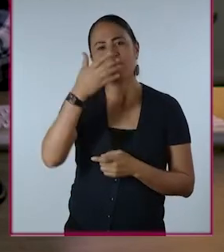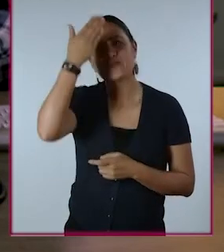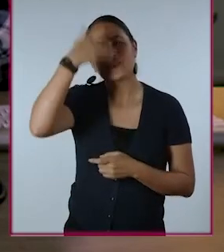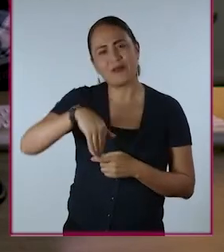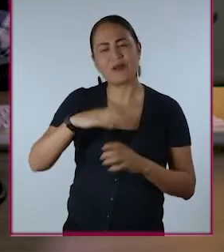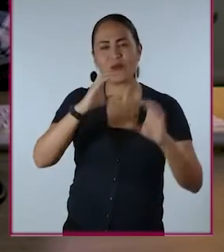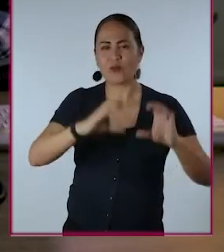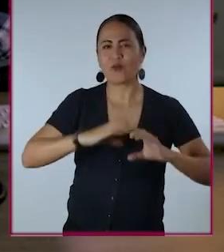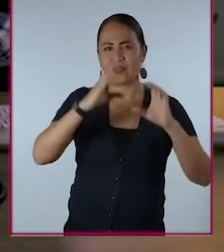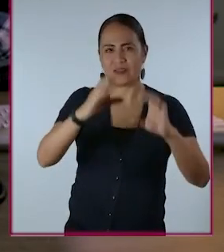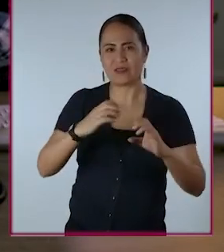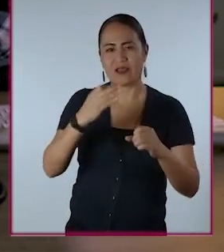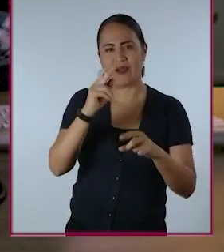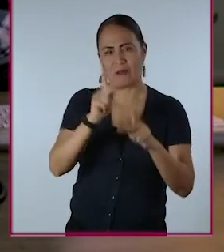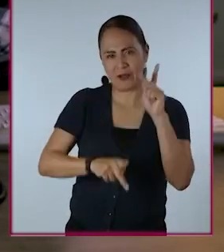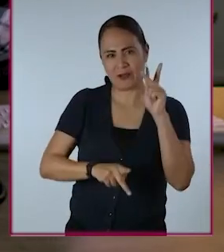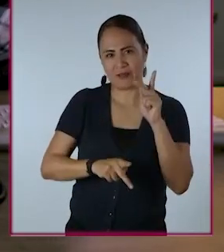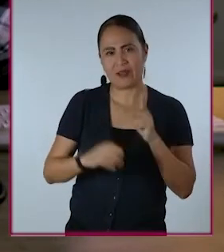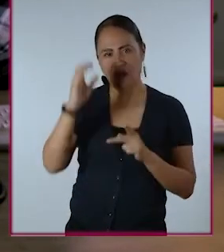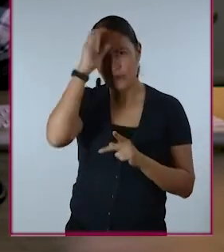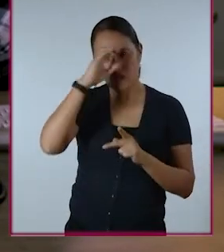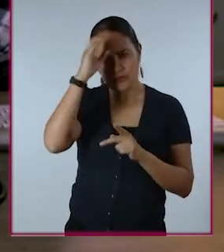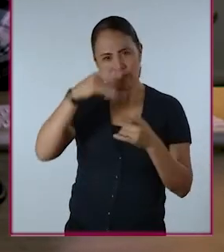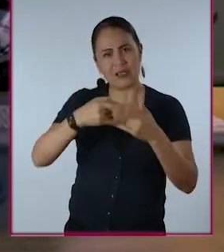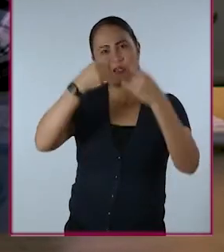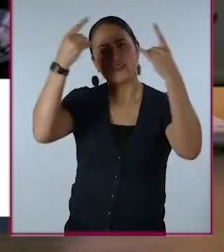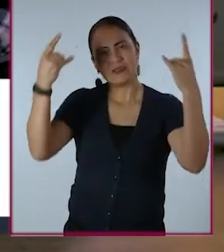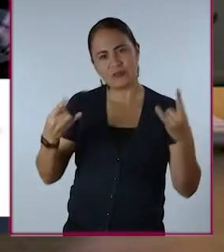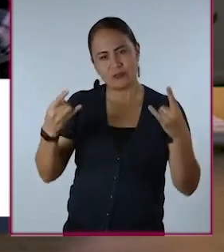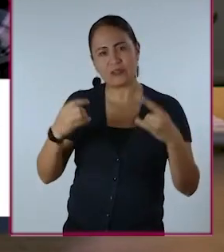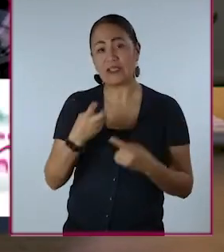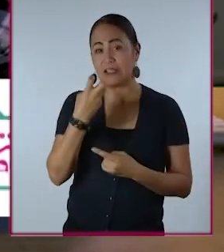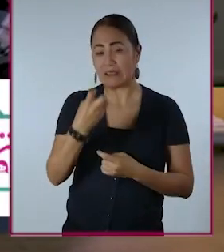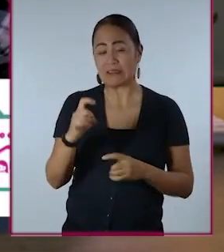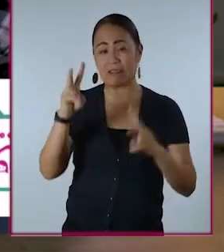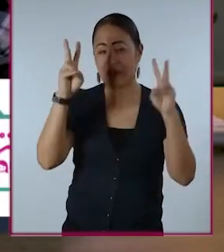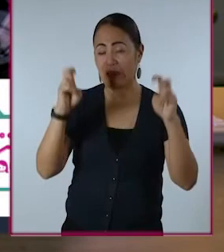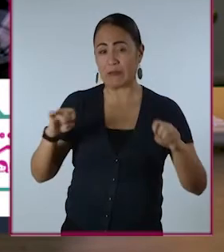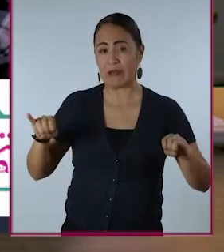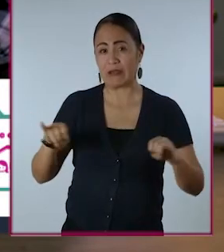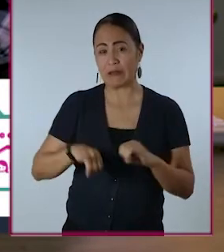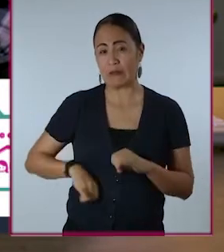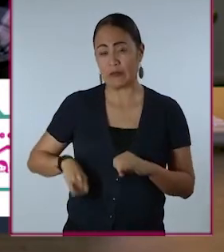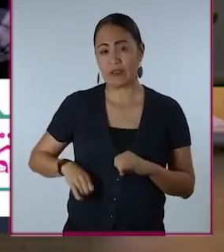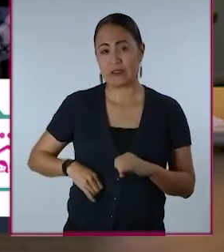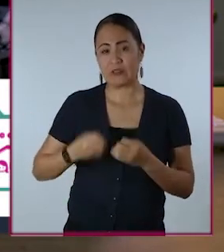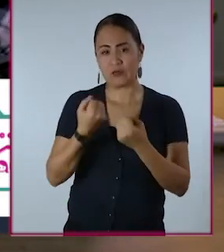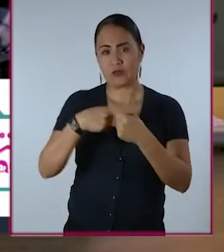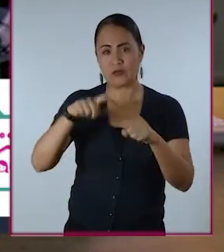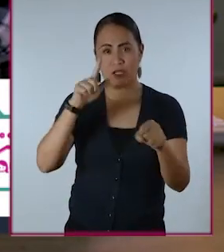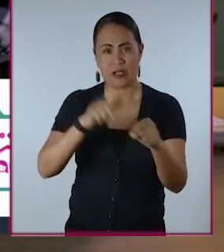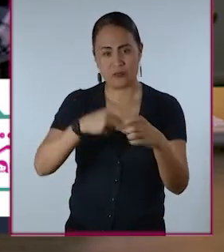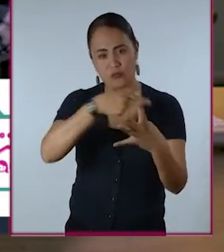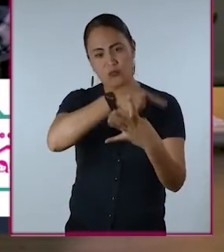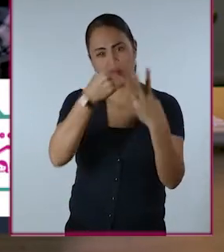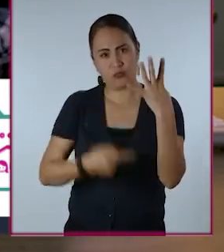y veamos el siguiente segmento. Conciencia Histórica nos tiene un tema súper interesante, socialismos. Yo no